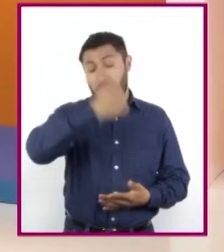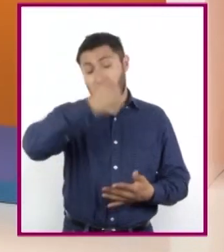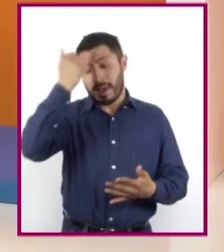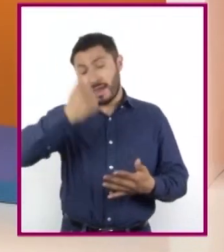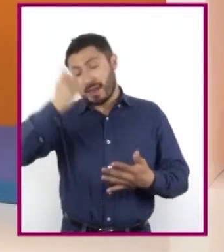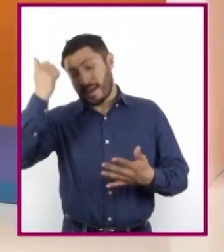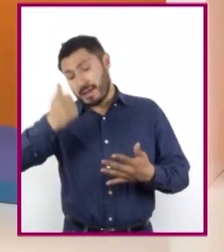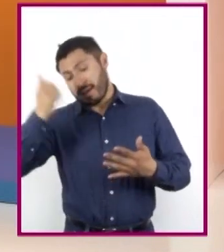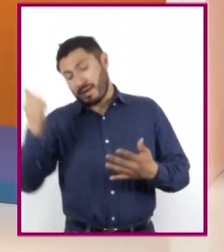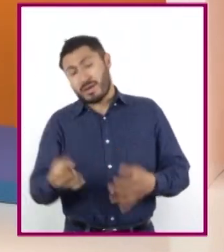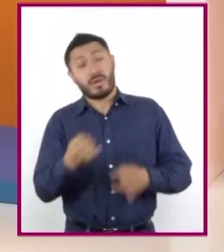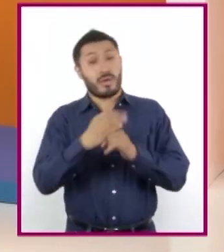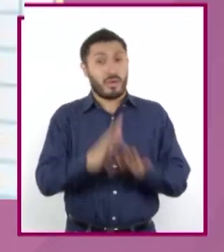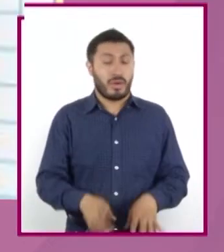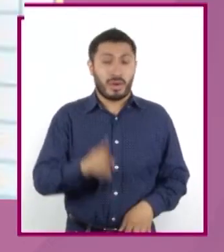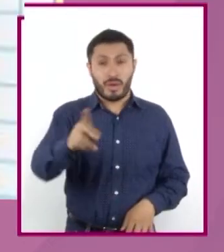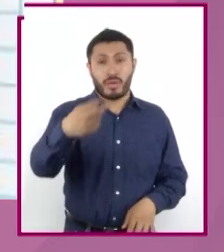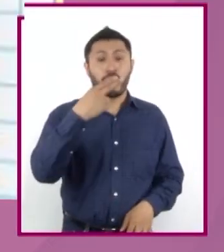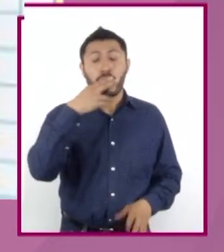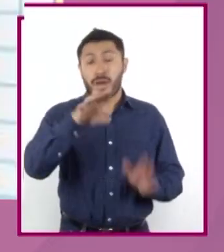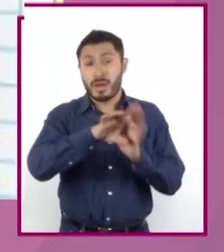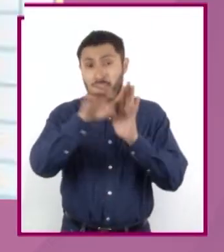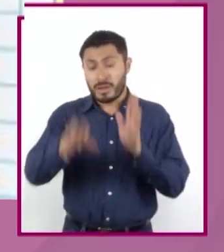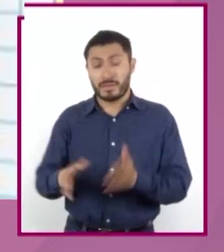les muestro un ejemplo.